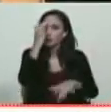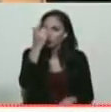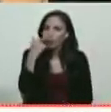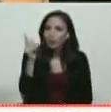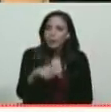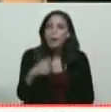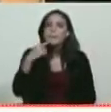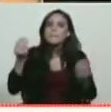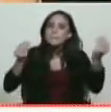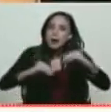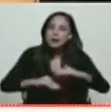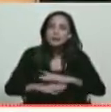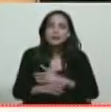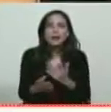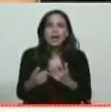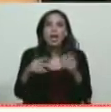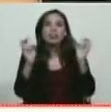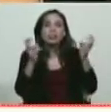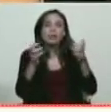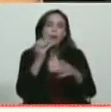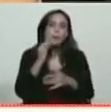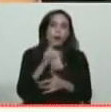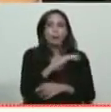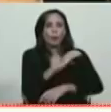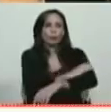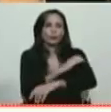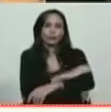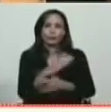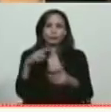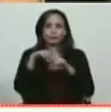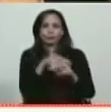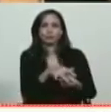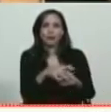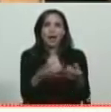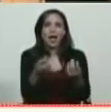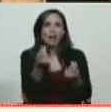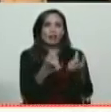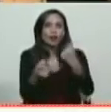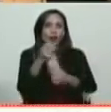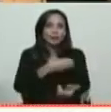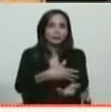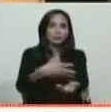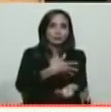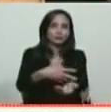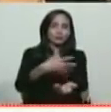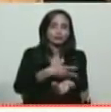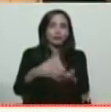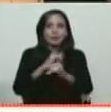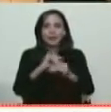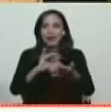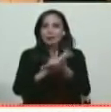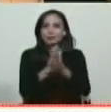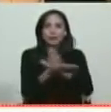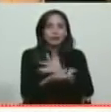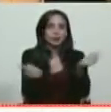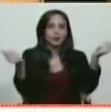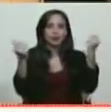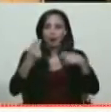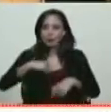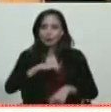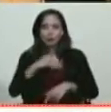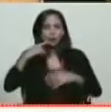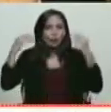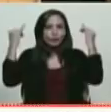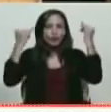también de la derrota cultural que ha sufrido la derecha, quien invirtió millones de dólares en una fiesta que terminó muy temprano, mientras la nuestra sigue prendida, la